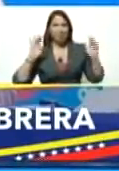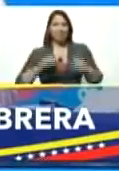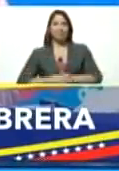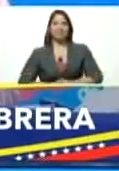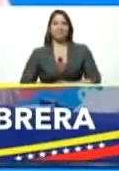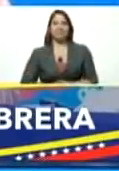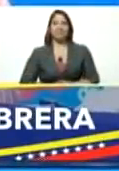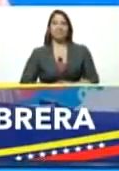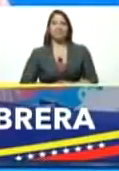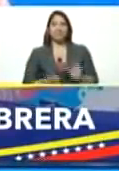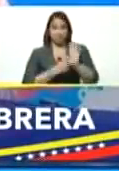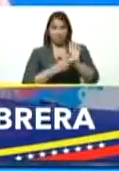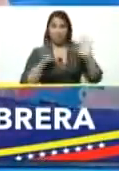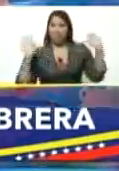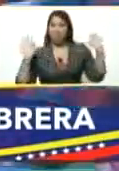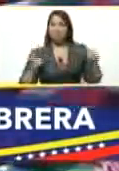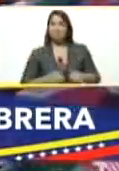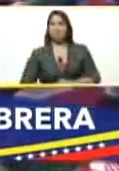verdad